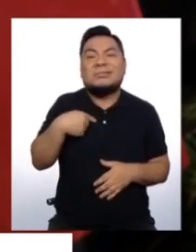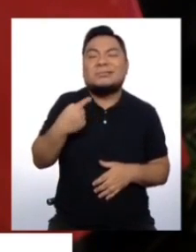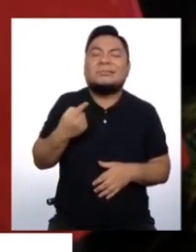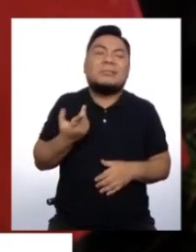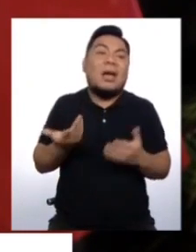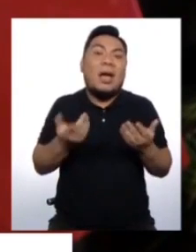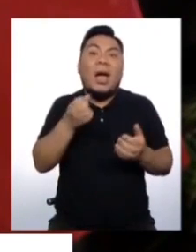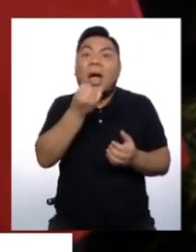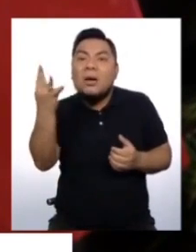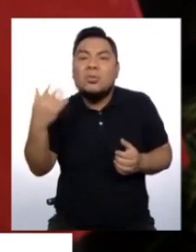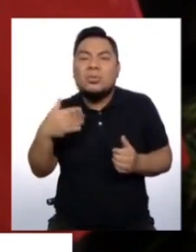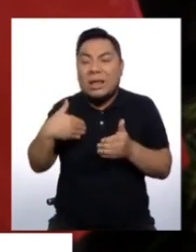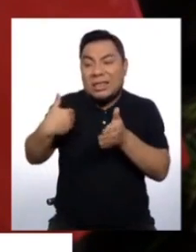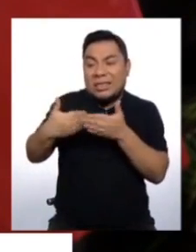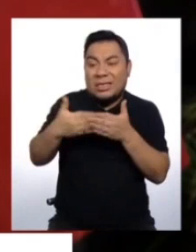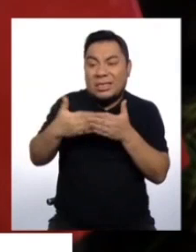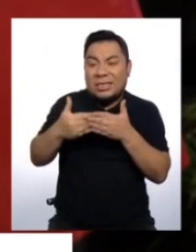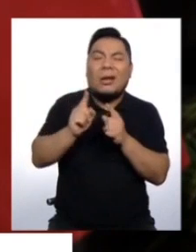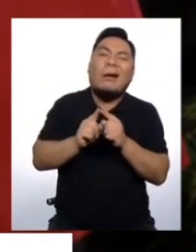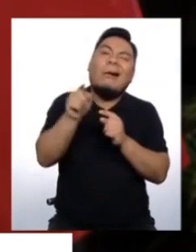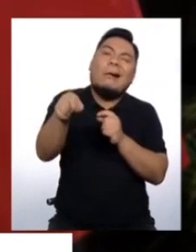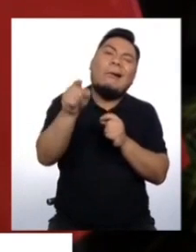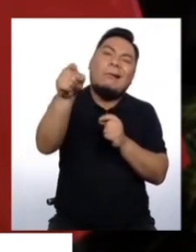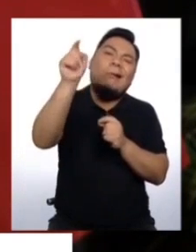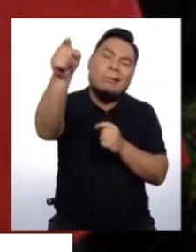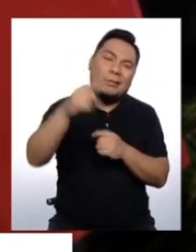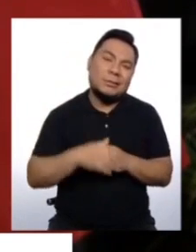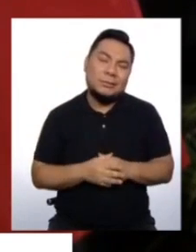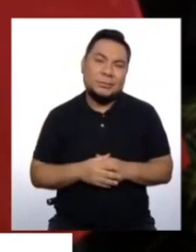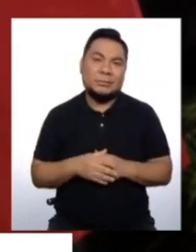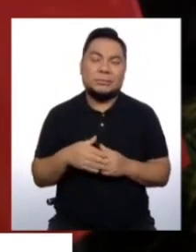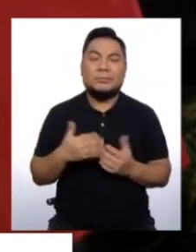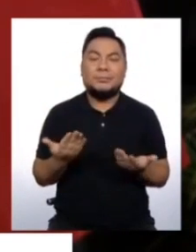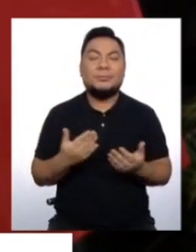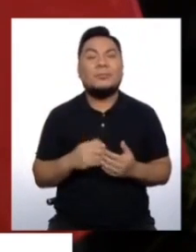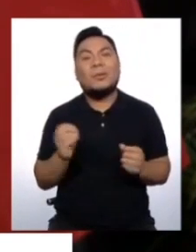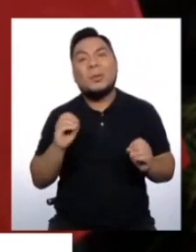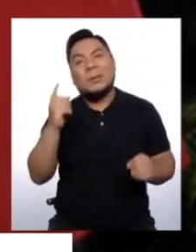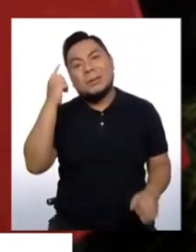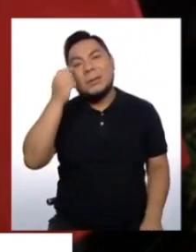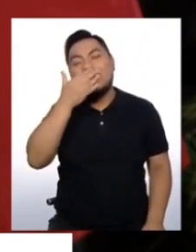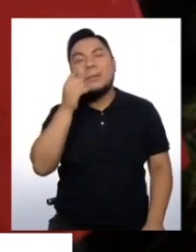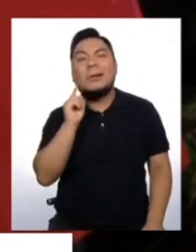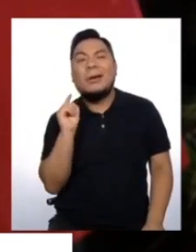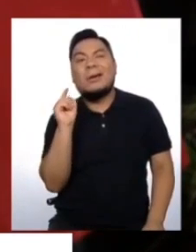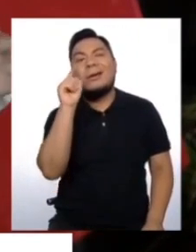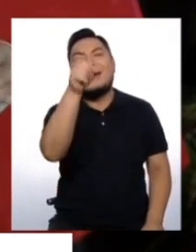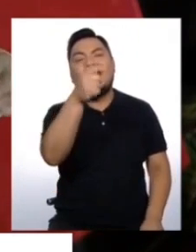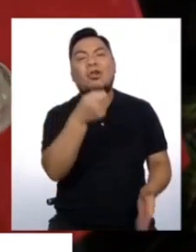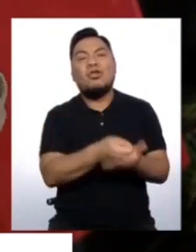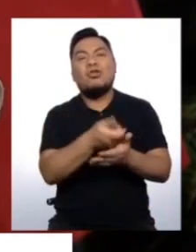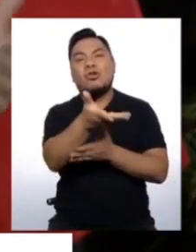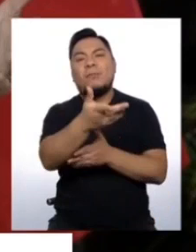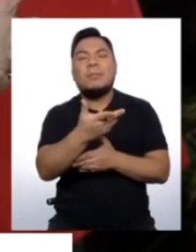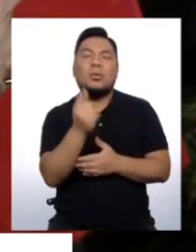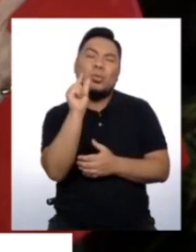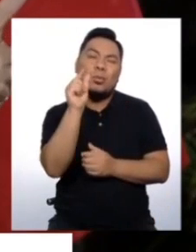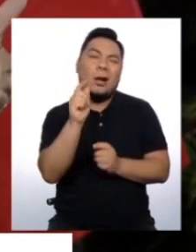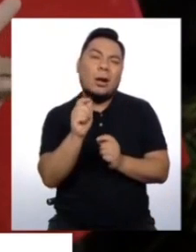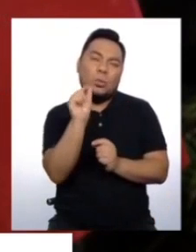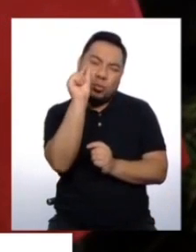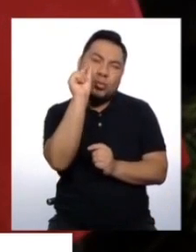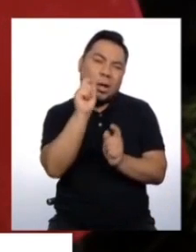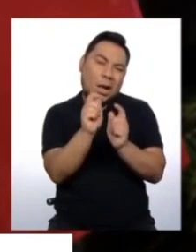mi domicilio. O tengo que ir a comprar al centro de abastos y queda